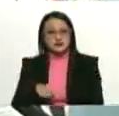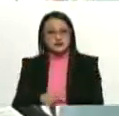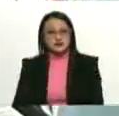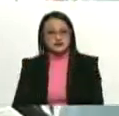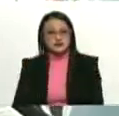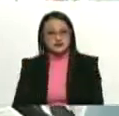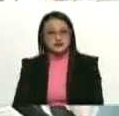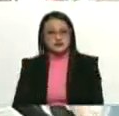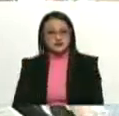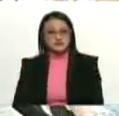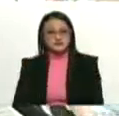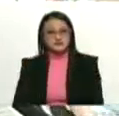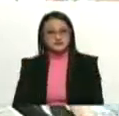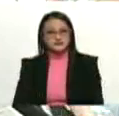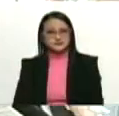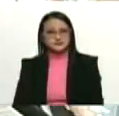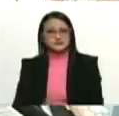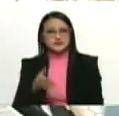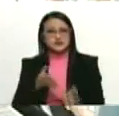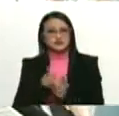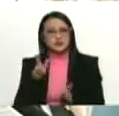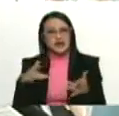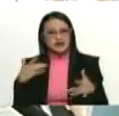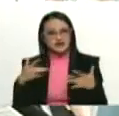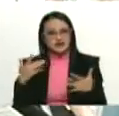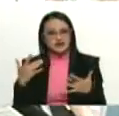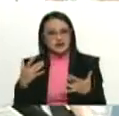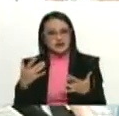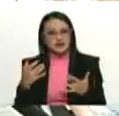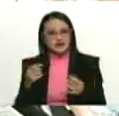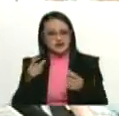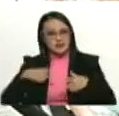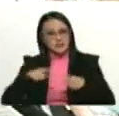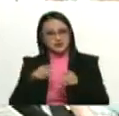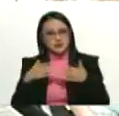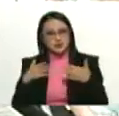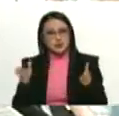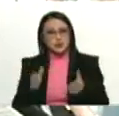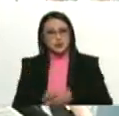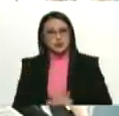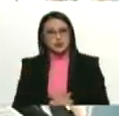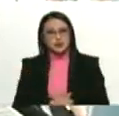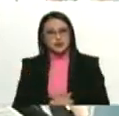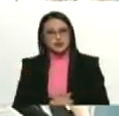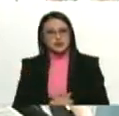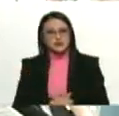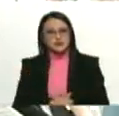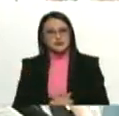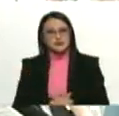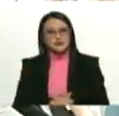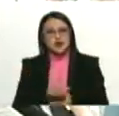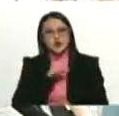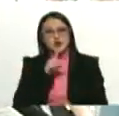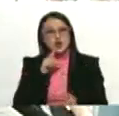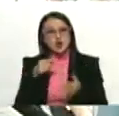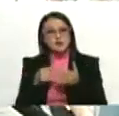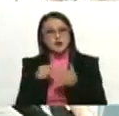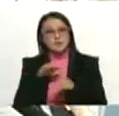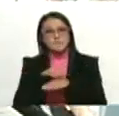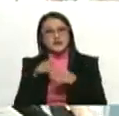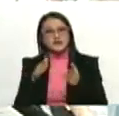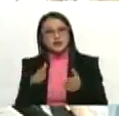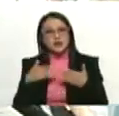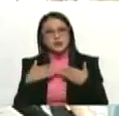destacar, que tiene mucho que ver con esta actividad que estamos haciendo en este espacio público, tiene como nombre El